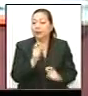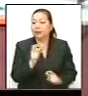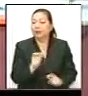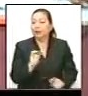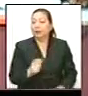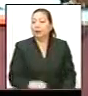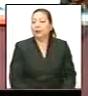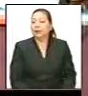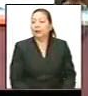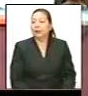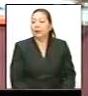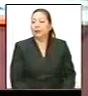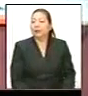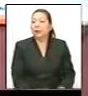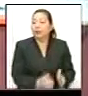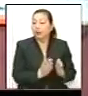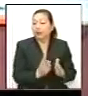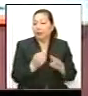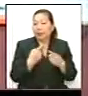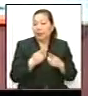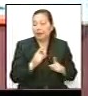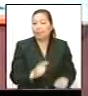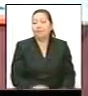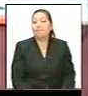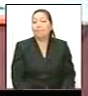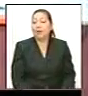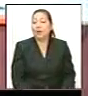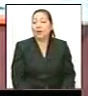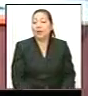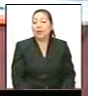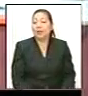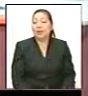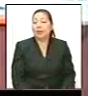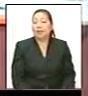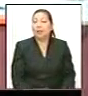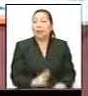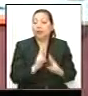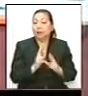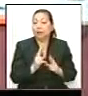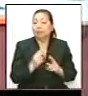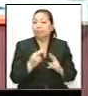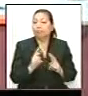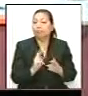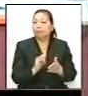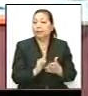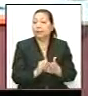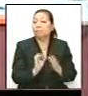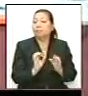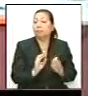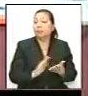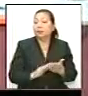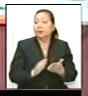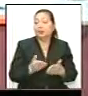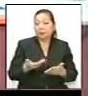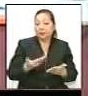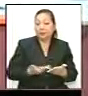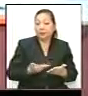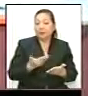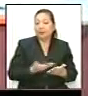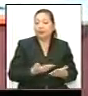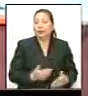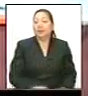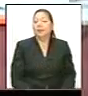congresistas. Culminado el informe y la absolución de las observaciones, se autorizará la salida de la